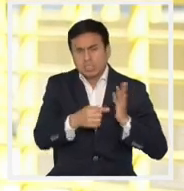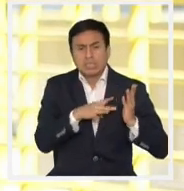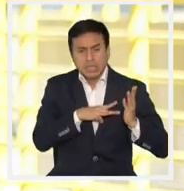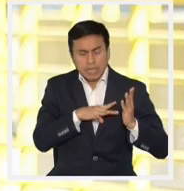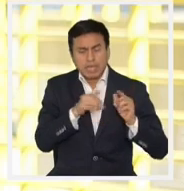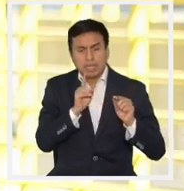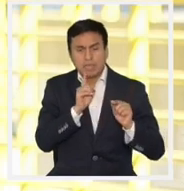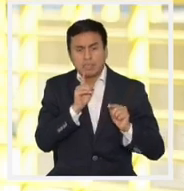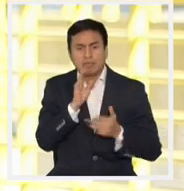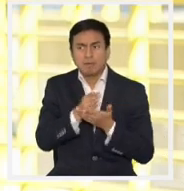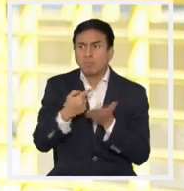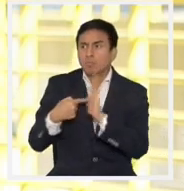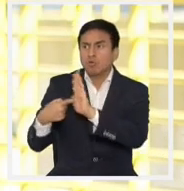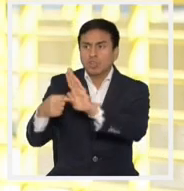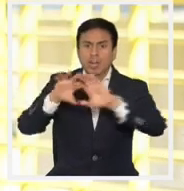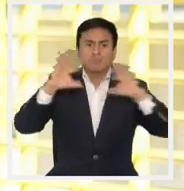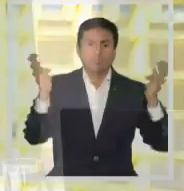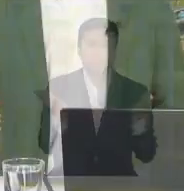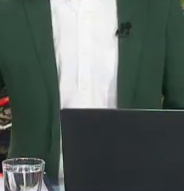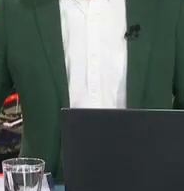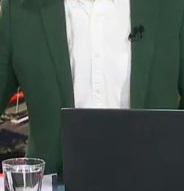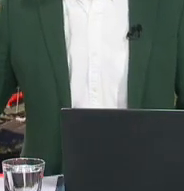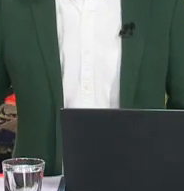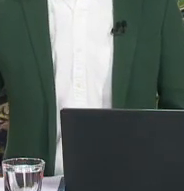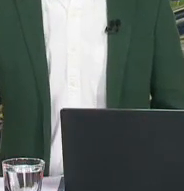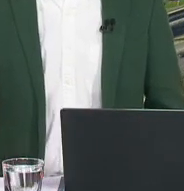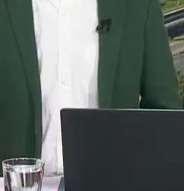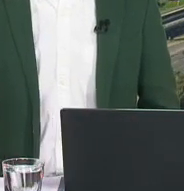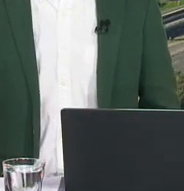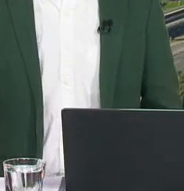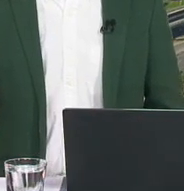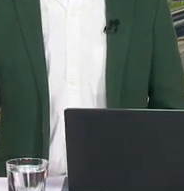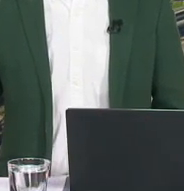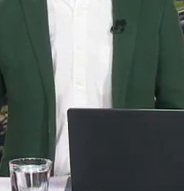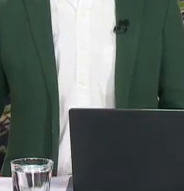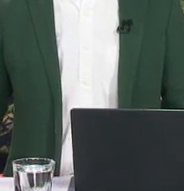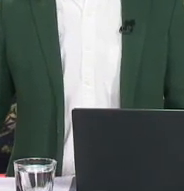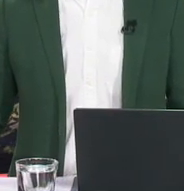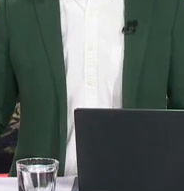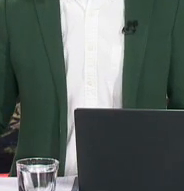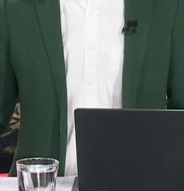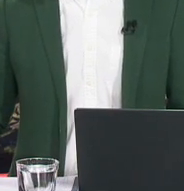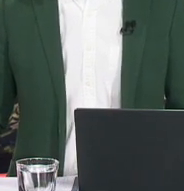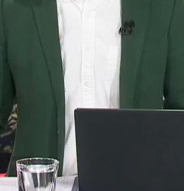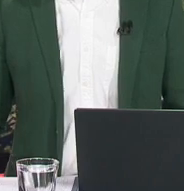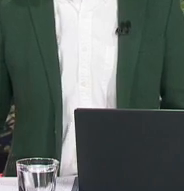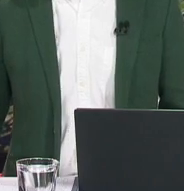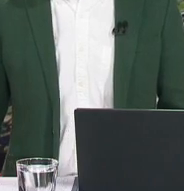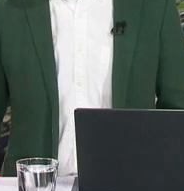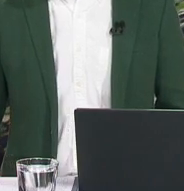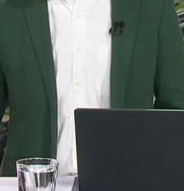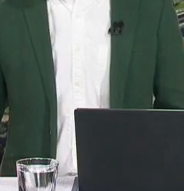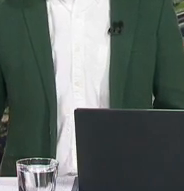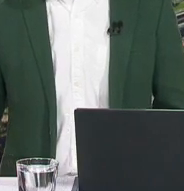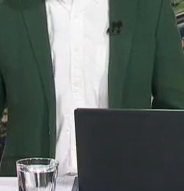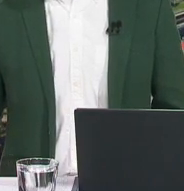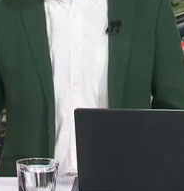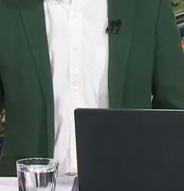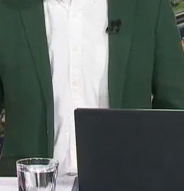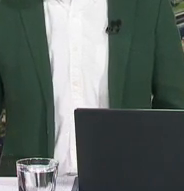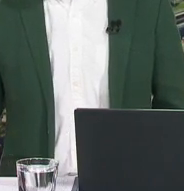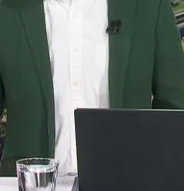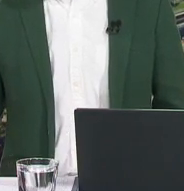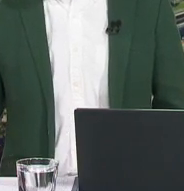tenemos que... Escuchamos al presidente Boric referirse a varios temas puntualmente. El tema de las declaraciones del diputado Mellao, señaló el